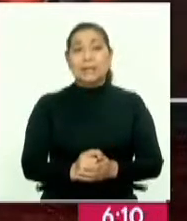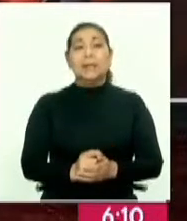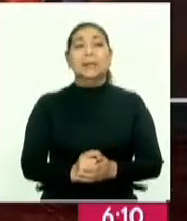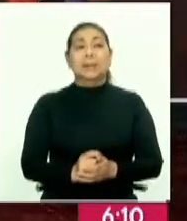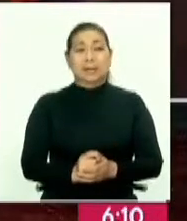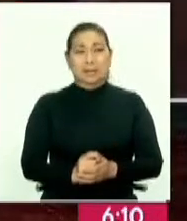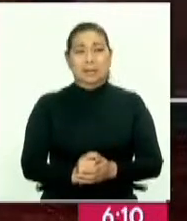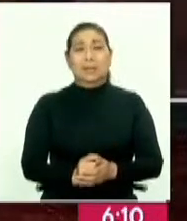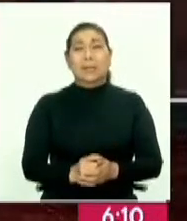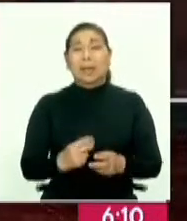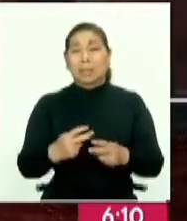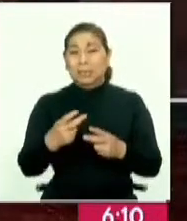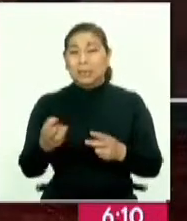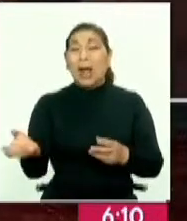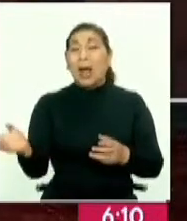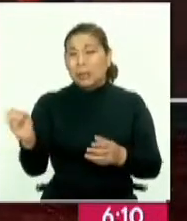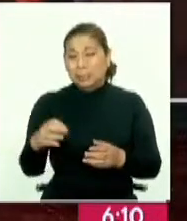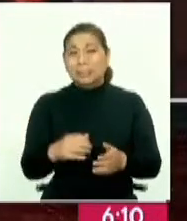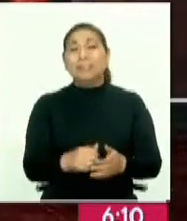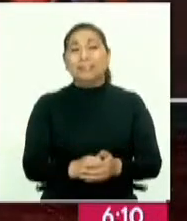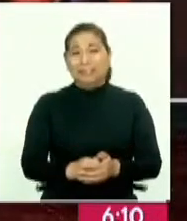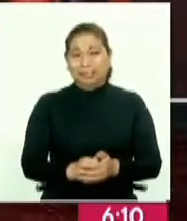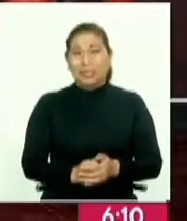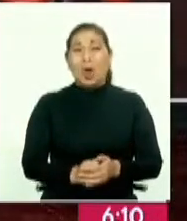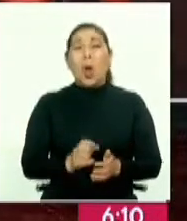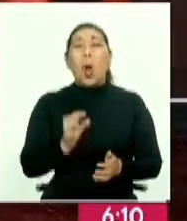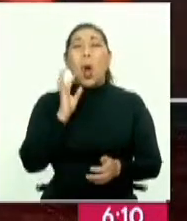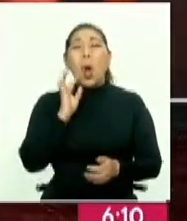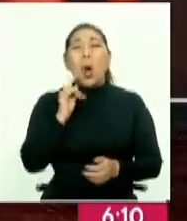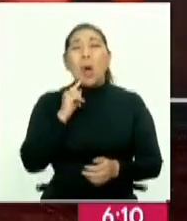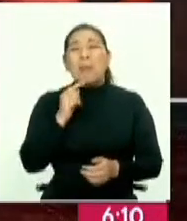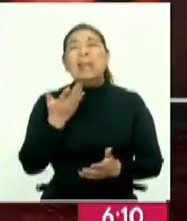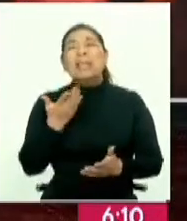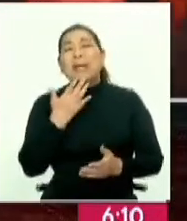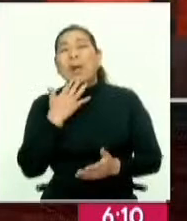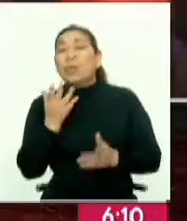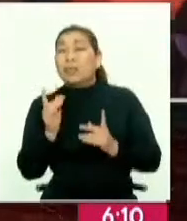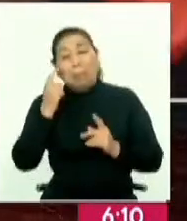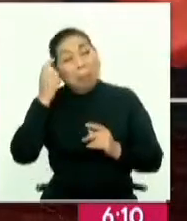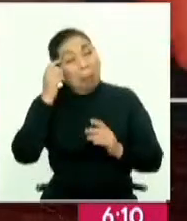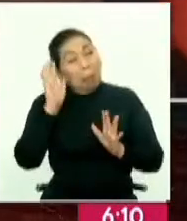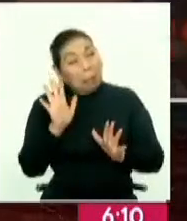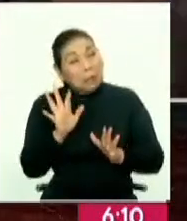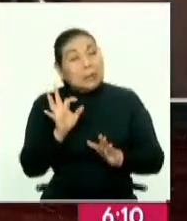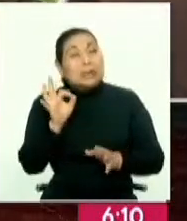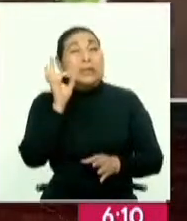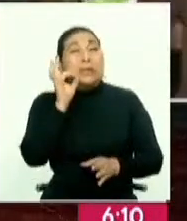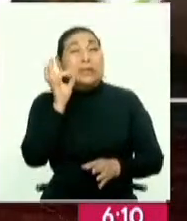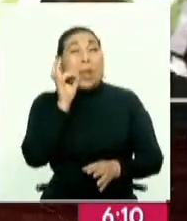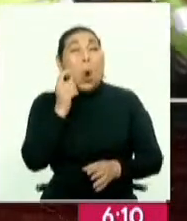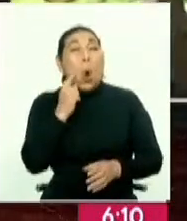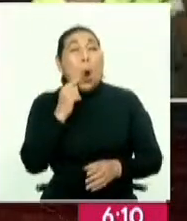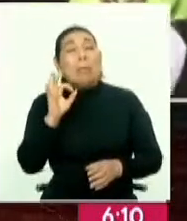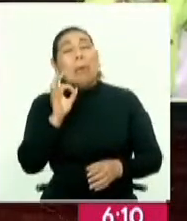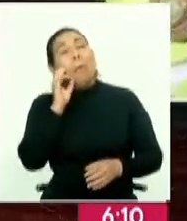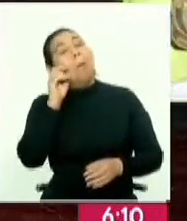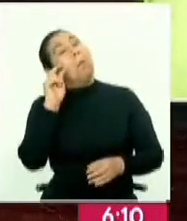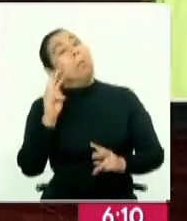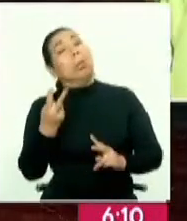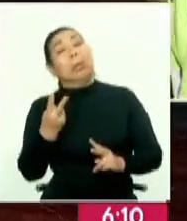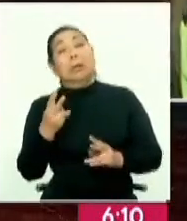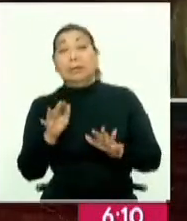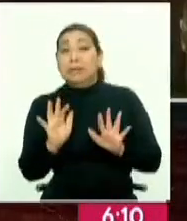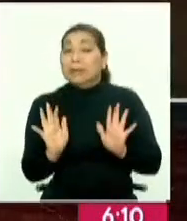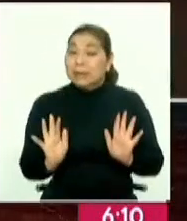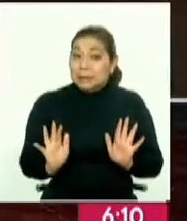aquí es lo que me digan no ha habido ha habido un fumón que lamentablemente como usted dice no hay seguridad ciudadana el